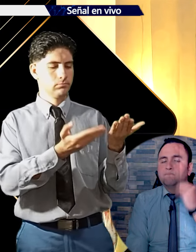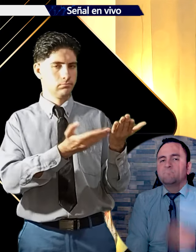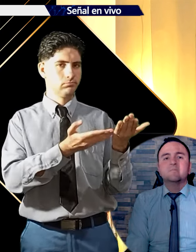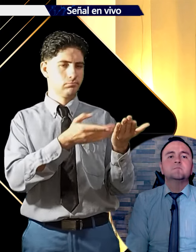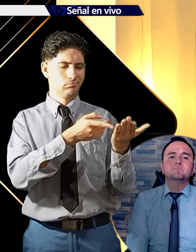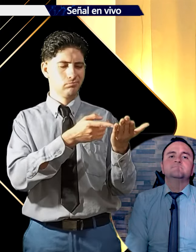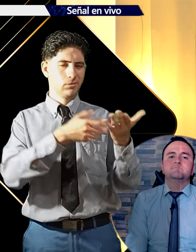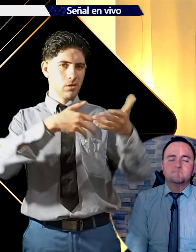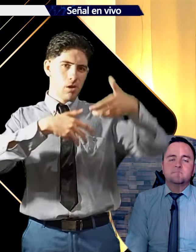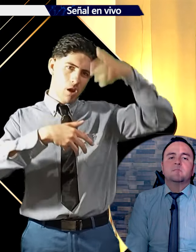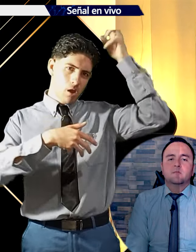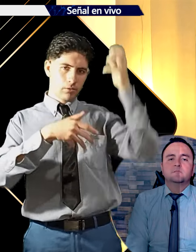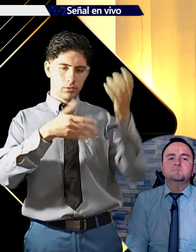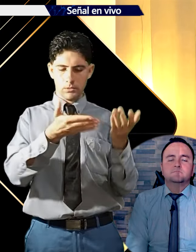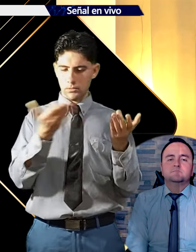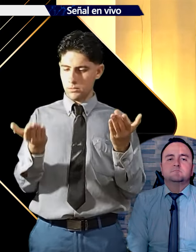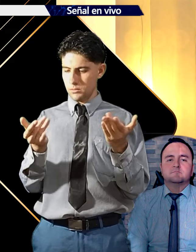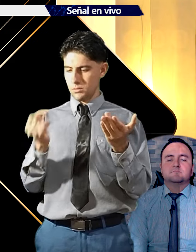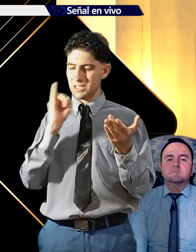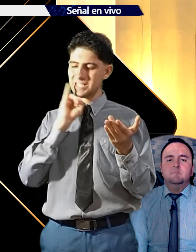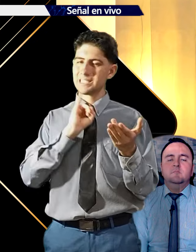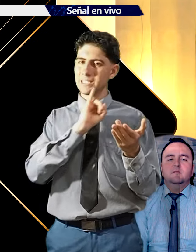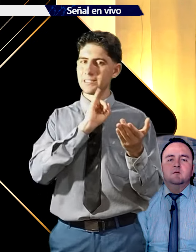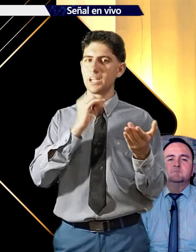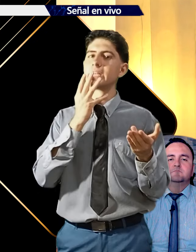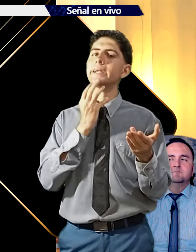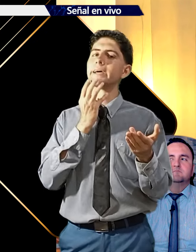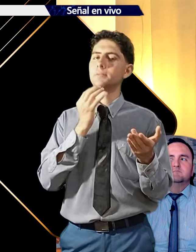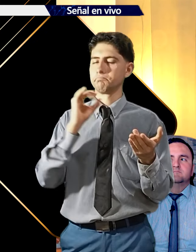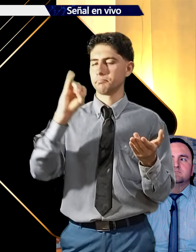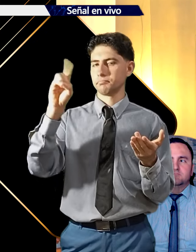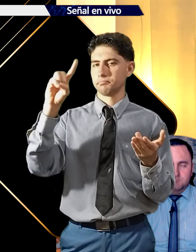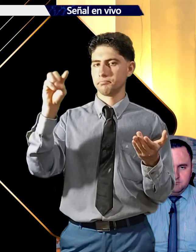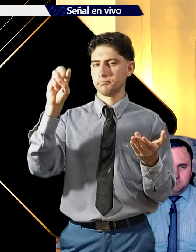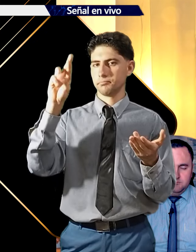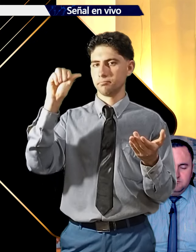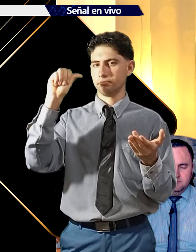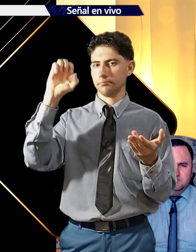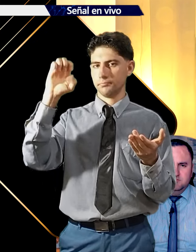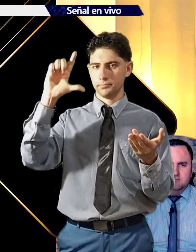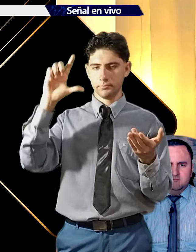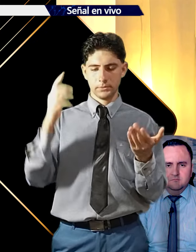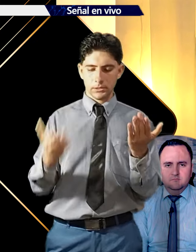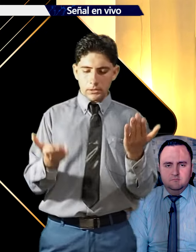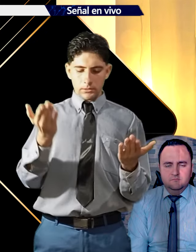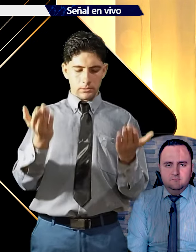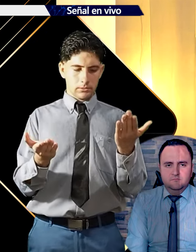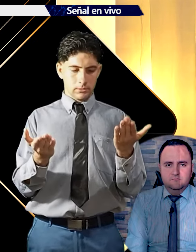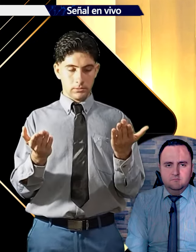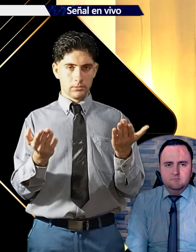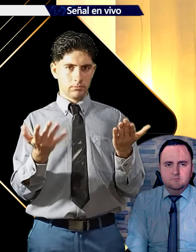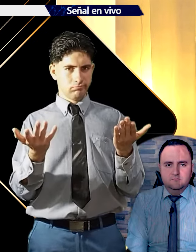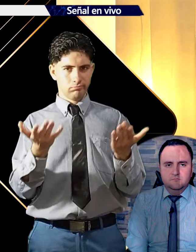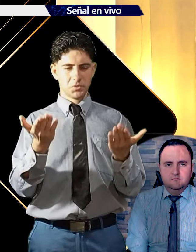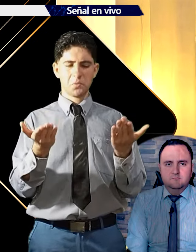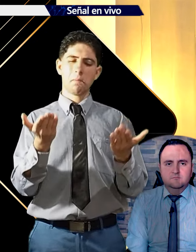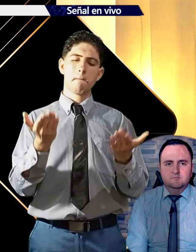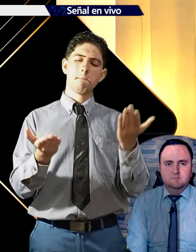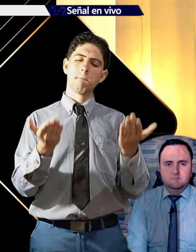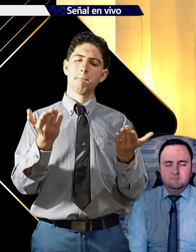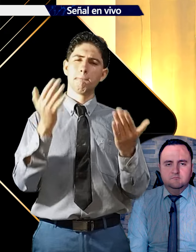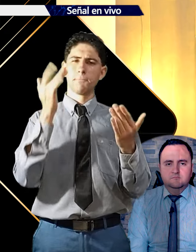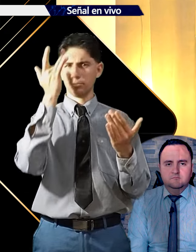una manada de leones listos para atacar. Tremendo, para atacar su presa.